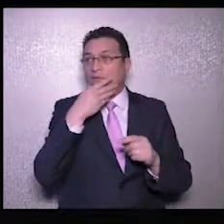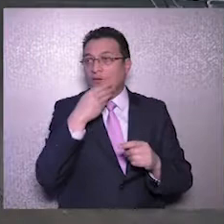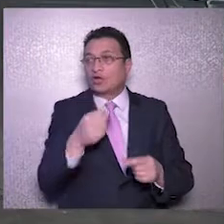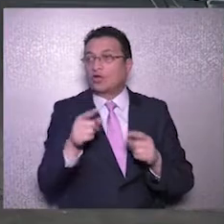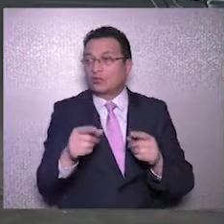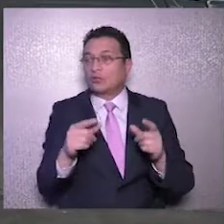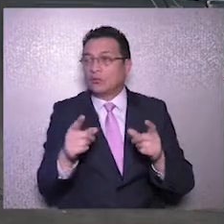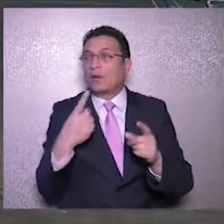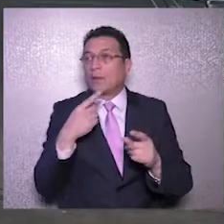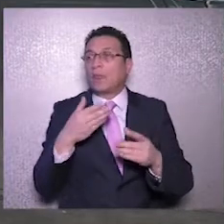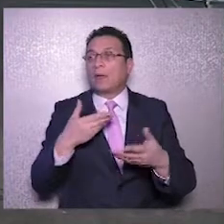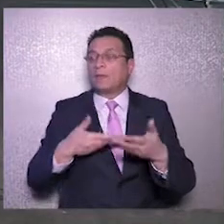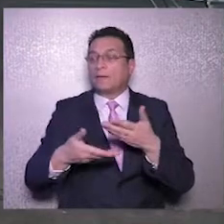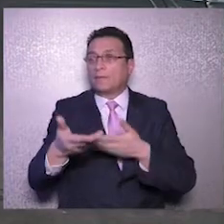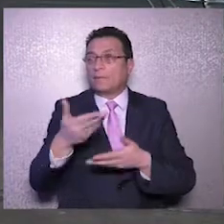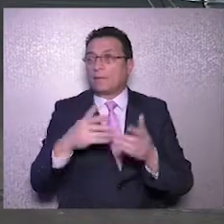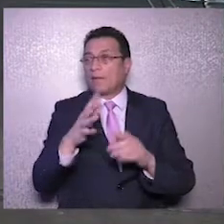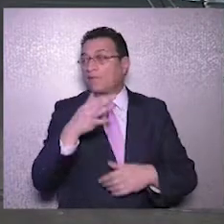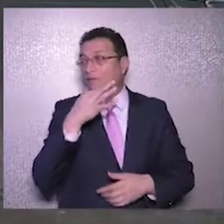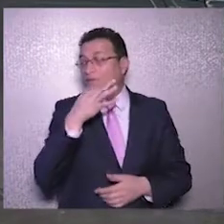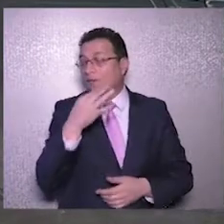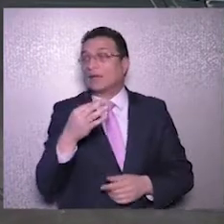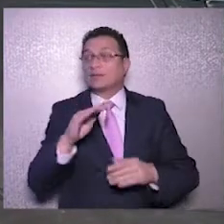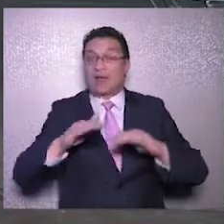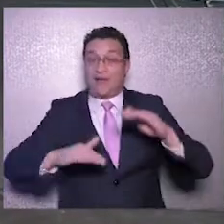esa interdisciplina que a veces no es tan fácil en este mundo.